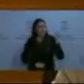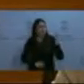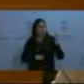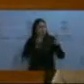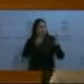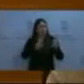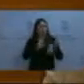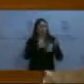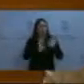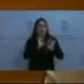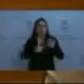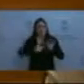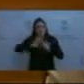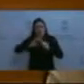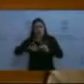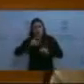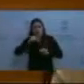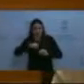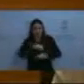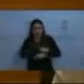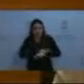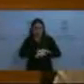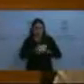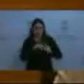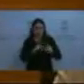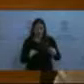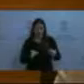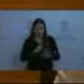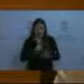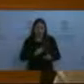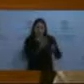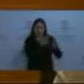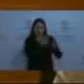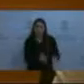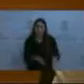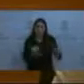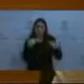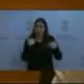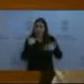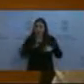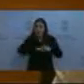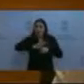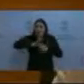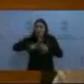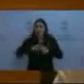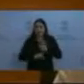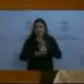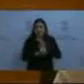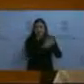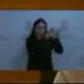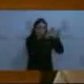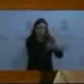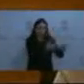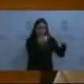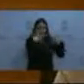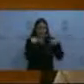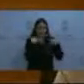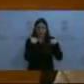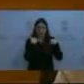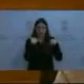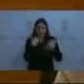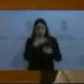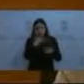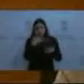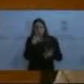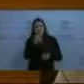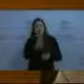del baremo por parte del Gobierno regional, que es quien tiene la competencia en su aplicación, consejera, usted. Dicen que el Principado ya no